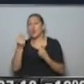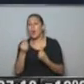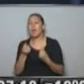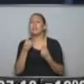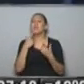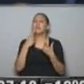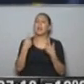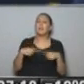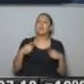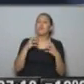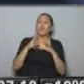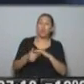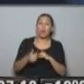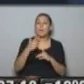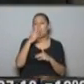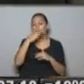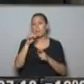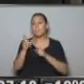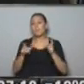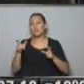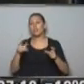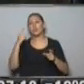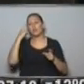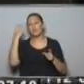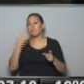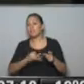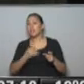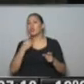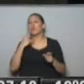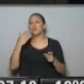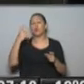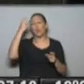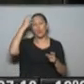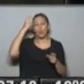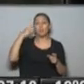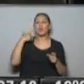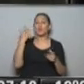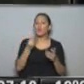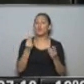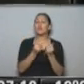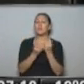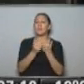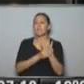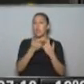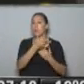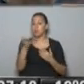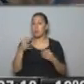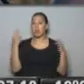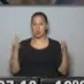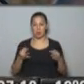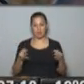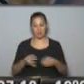sentido práctico, bueno, creo que la gente de bien, y creo que en el Poder Judicial y en los ministerios públicos hay muchos, la va a tomar bien.